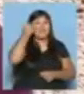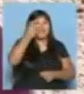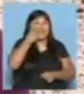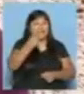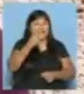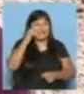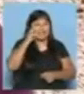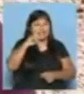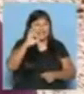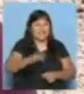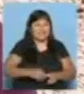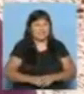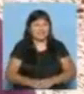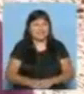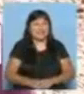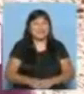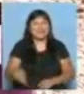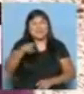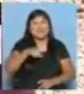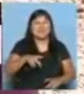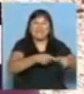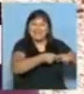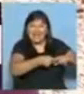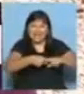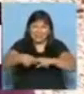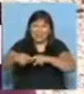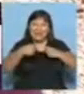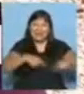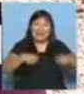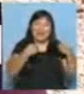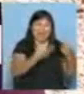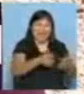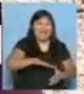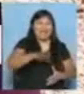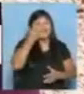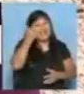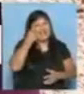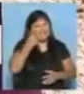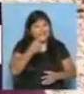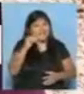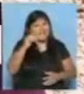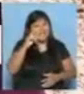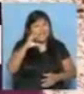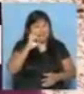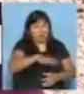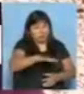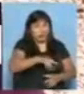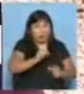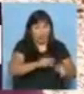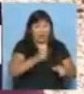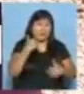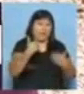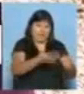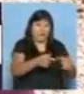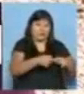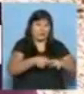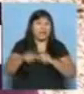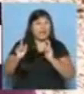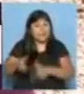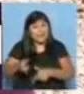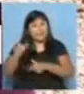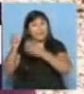Hemos entregado el tractor para la comunidad de Yavi Chico, que además va a venir acompañado de implementos y además de un acompañamiento del Ministerio de